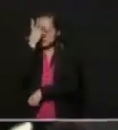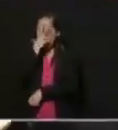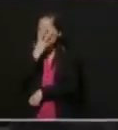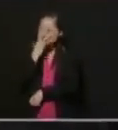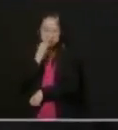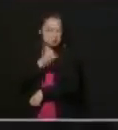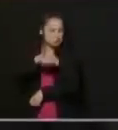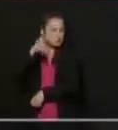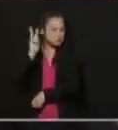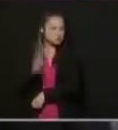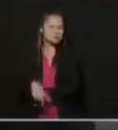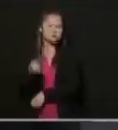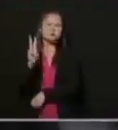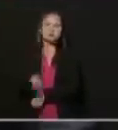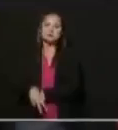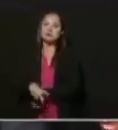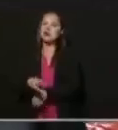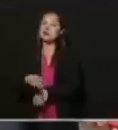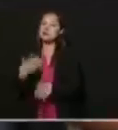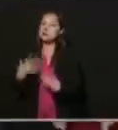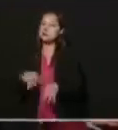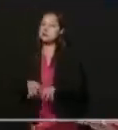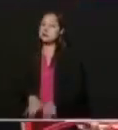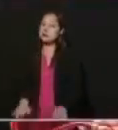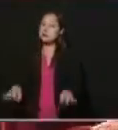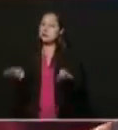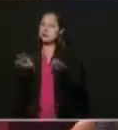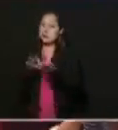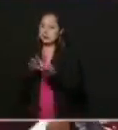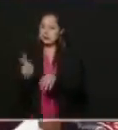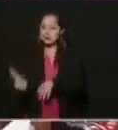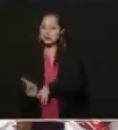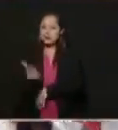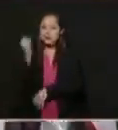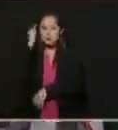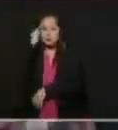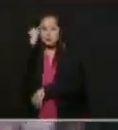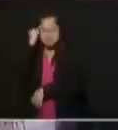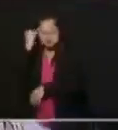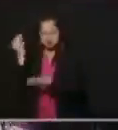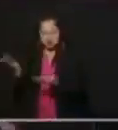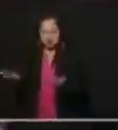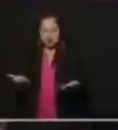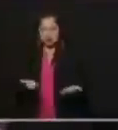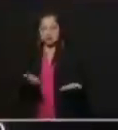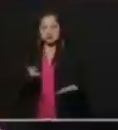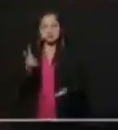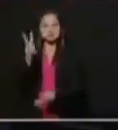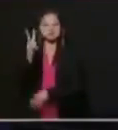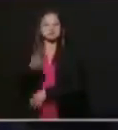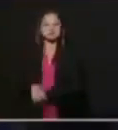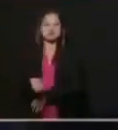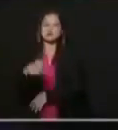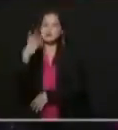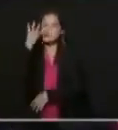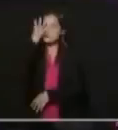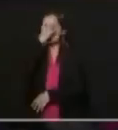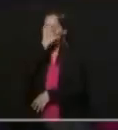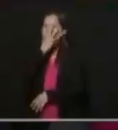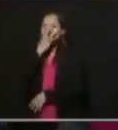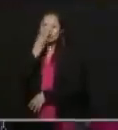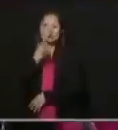le dé importancia. ¿No? Qué belleza que se esté dando voz a los pueblos indígenas. Qué increíble lugar